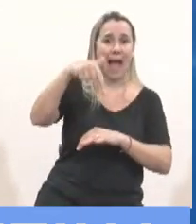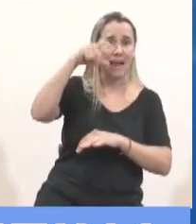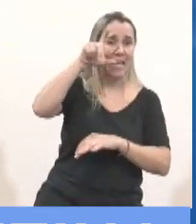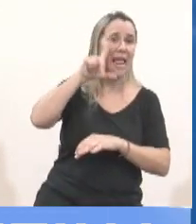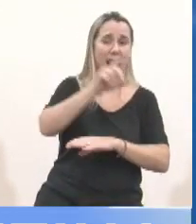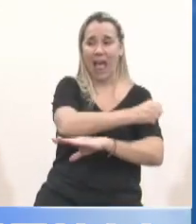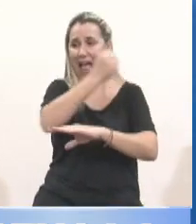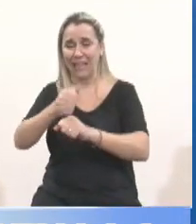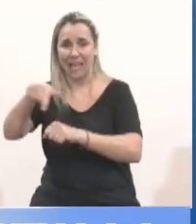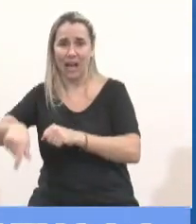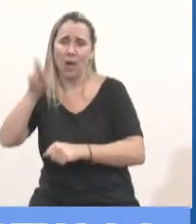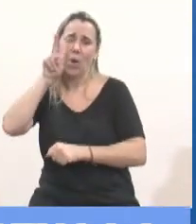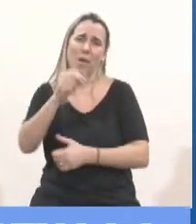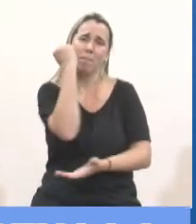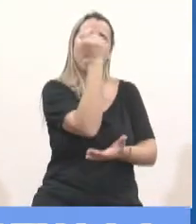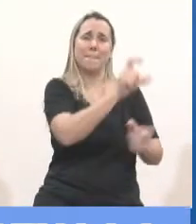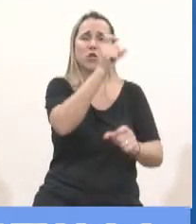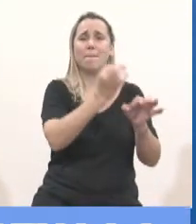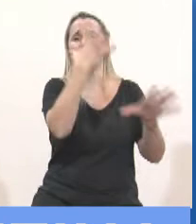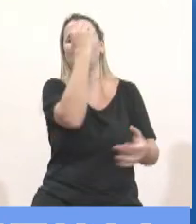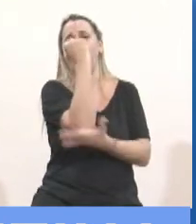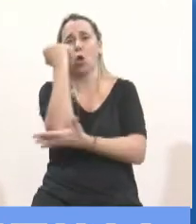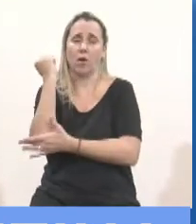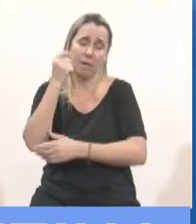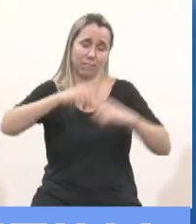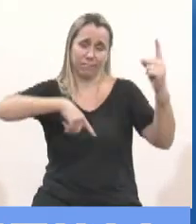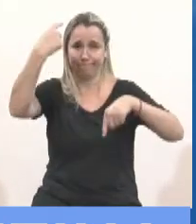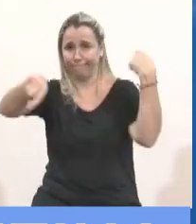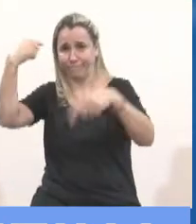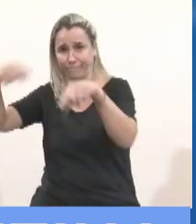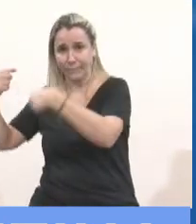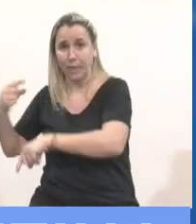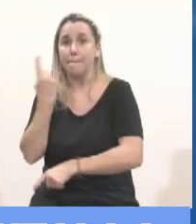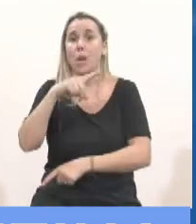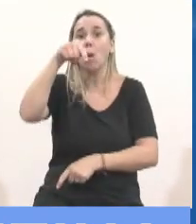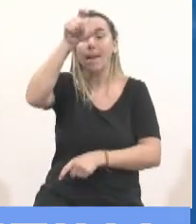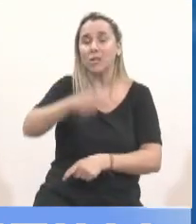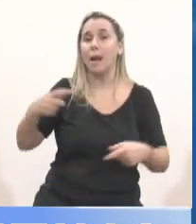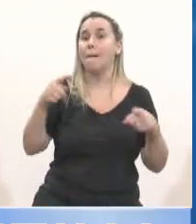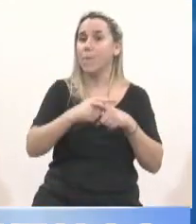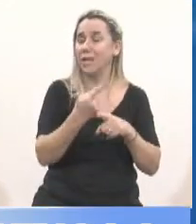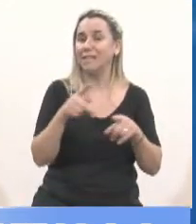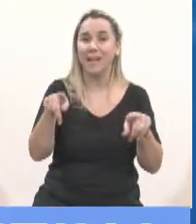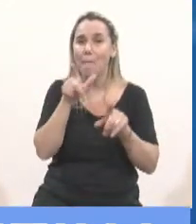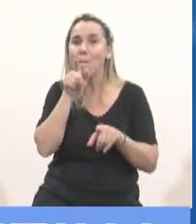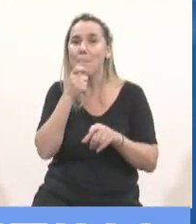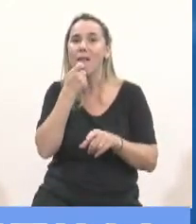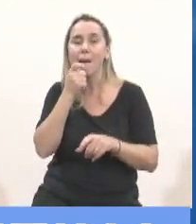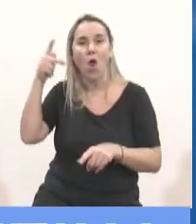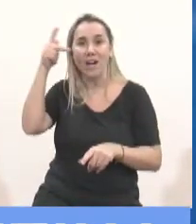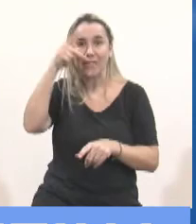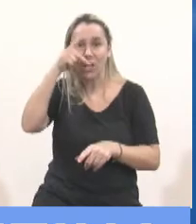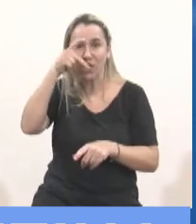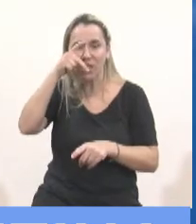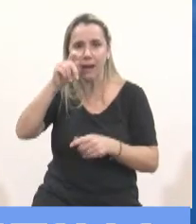hemos visto los economistas de todo calibre, ¿verdad? Pero un político como Néstor Kirchner dio vuelta a la situación, y como